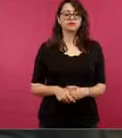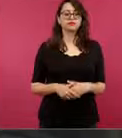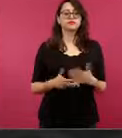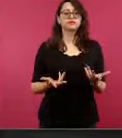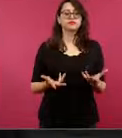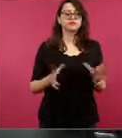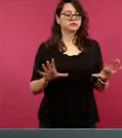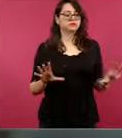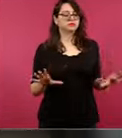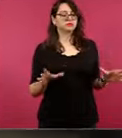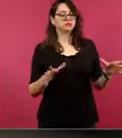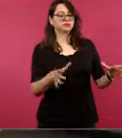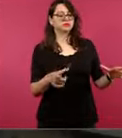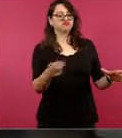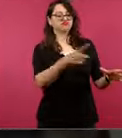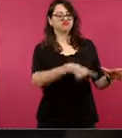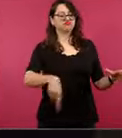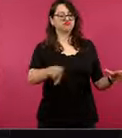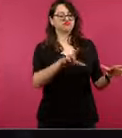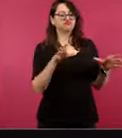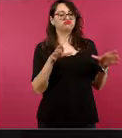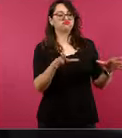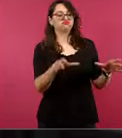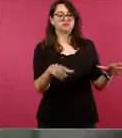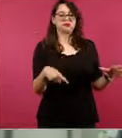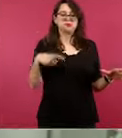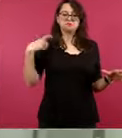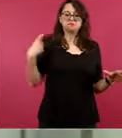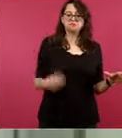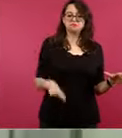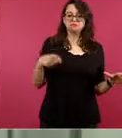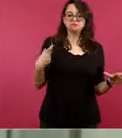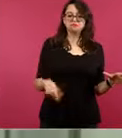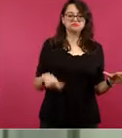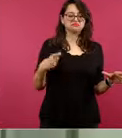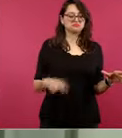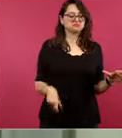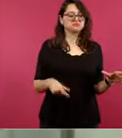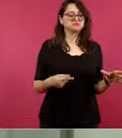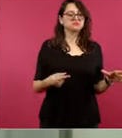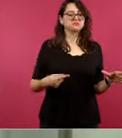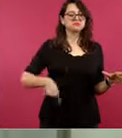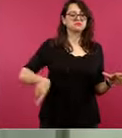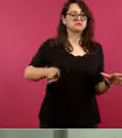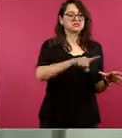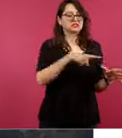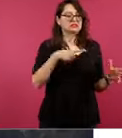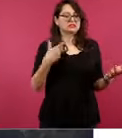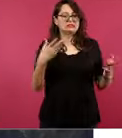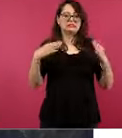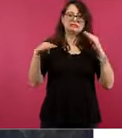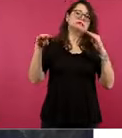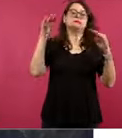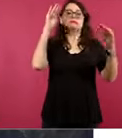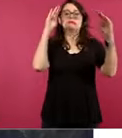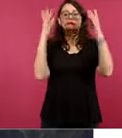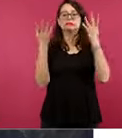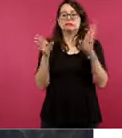oligarcas van a ver a Eliseo Peña desesperados